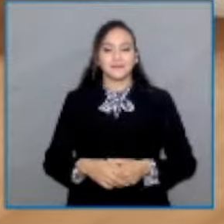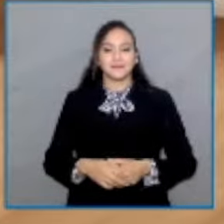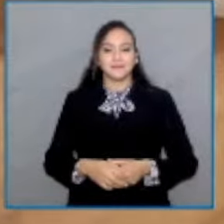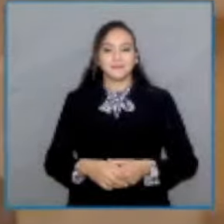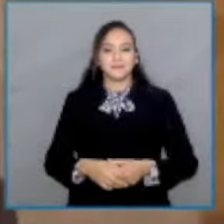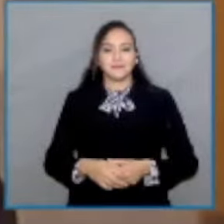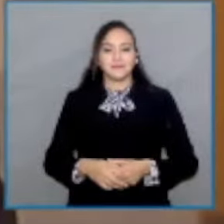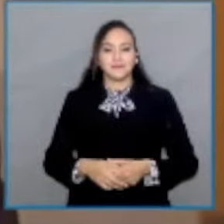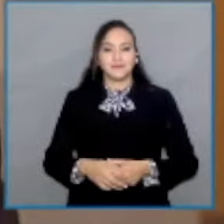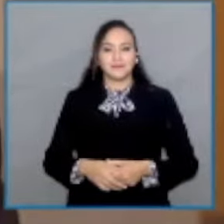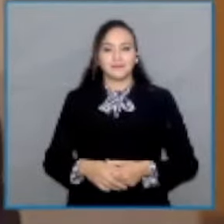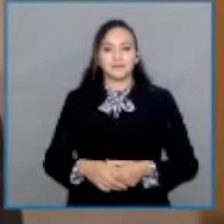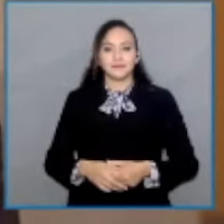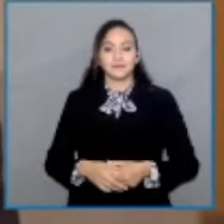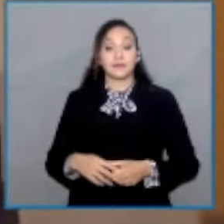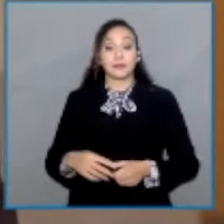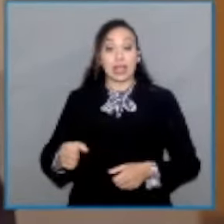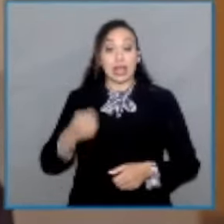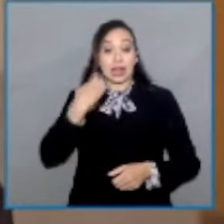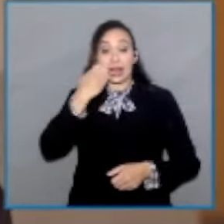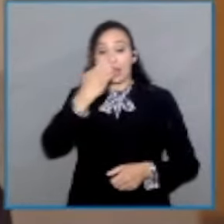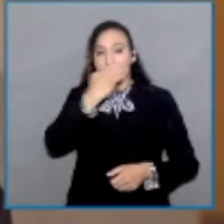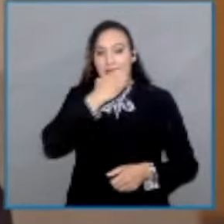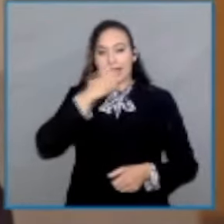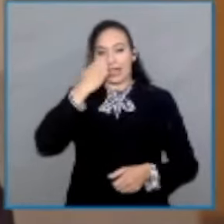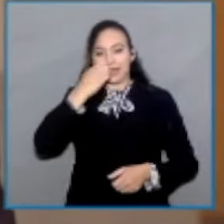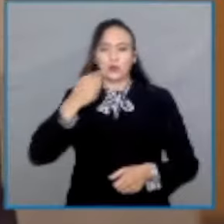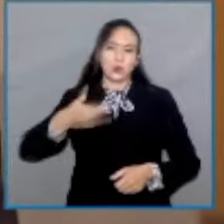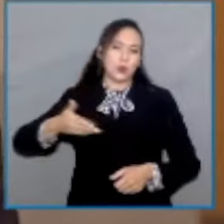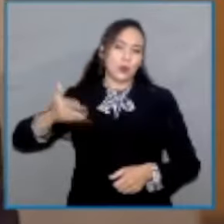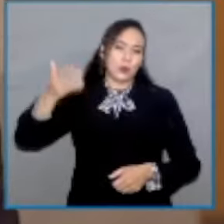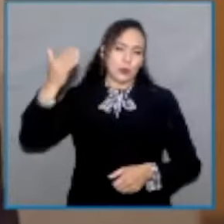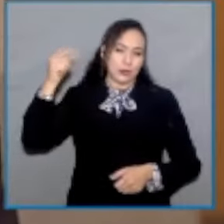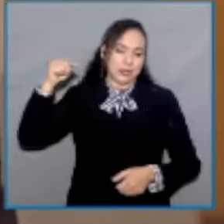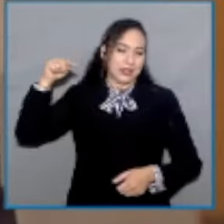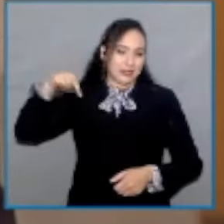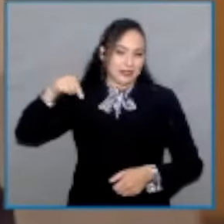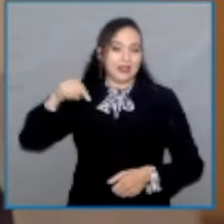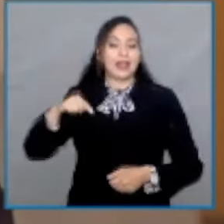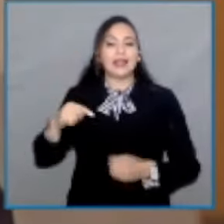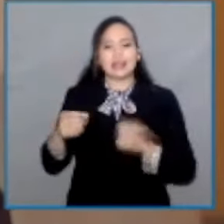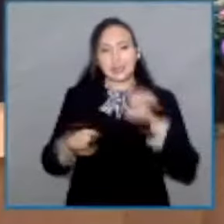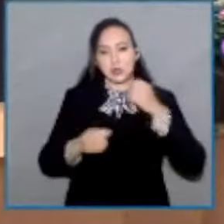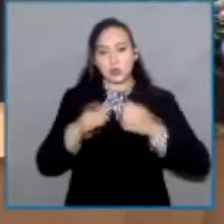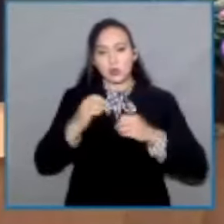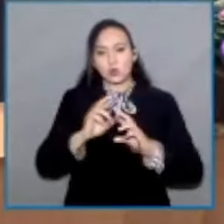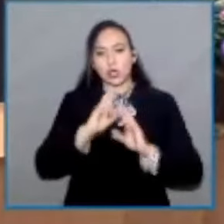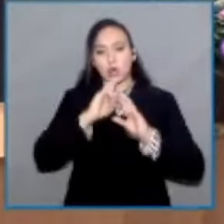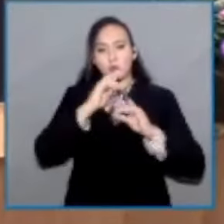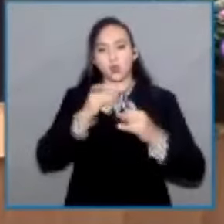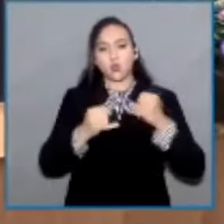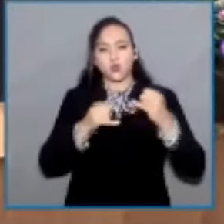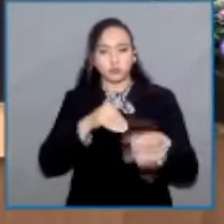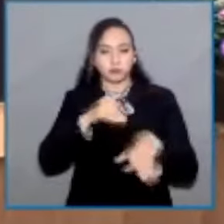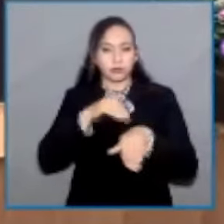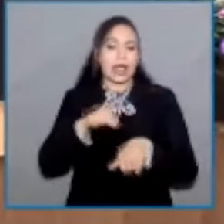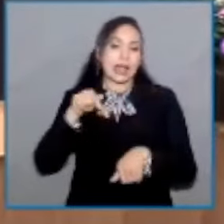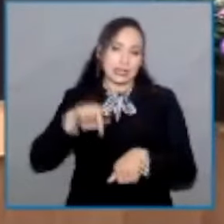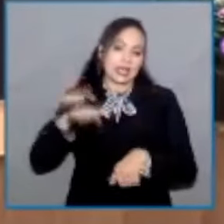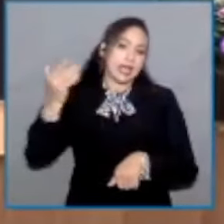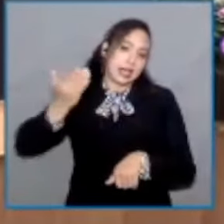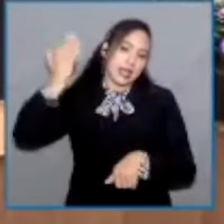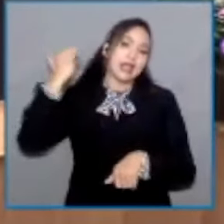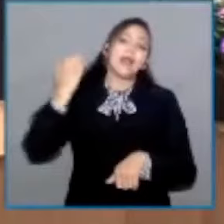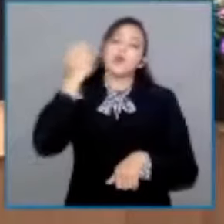En la antigua Escuela Nacional de Jurisprudencia, muchas gracias, muy buenas noches para todos, es un gusto saludarlos. Y en el marco de